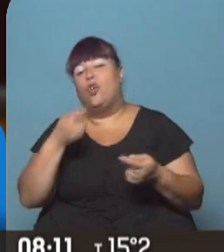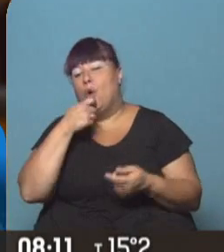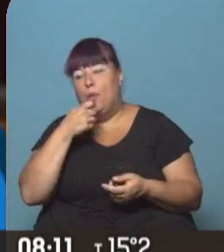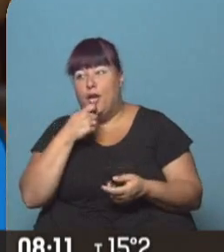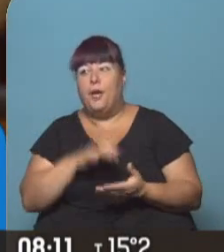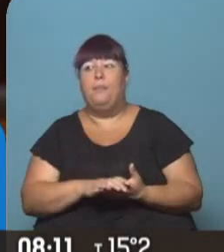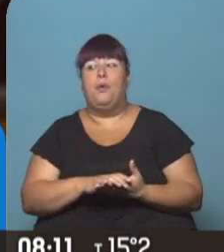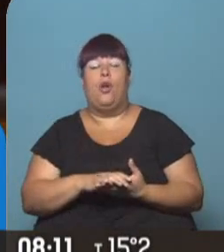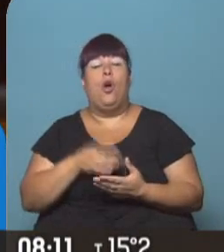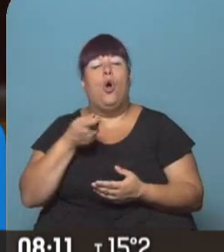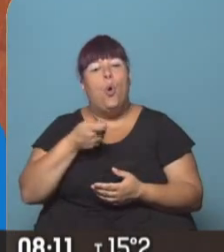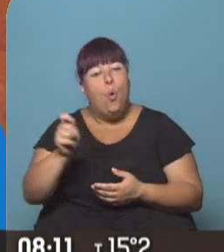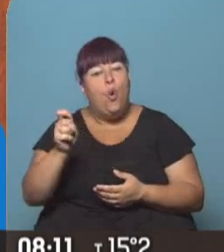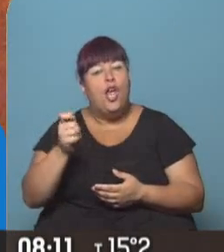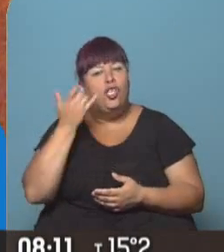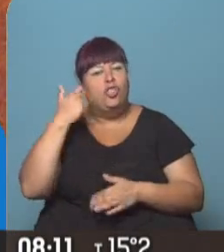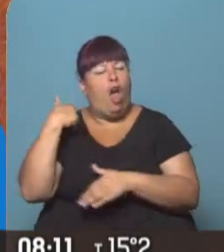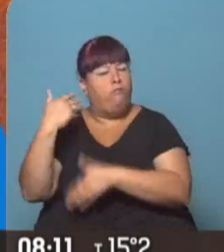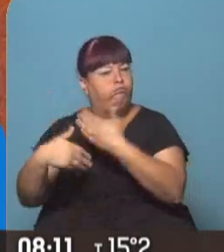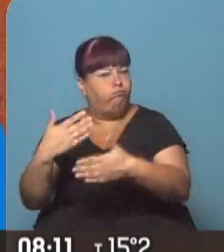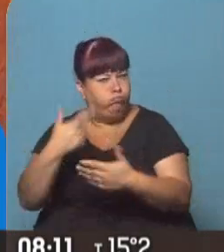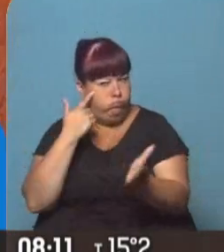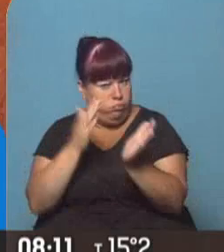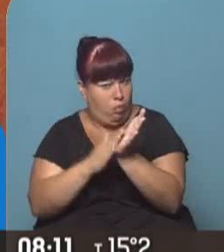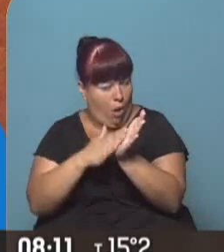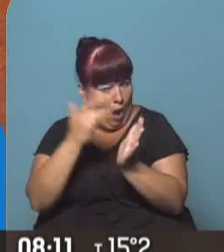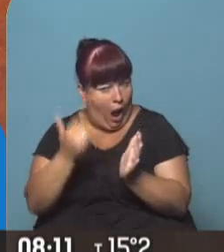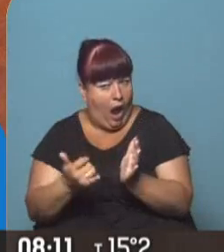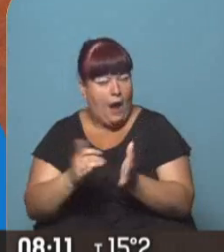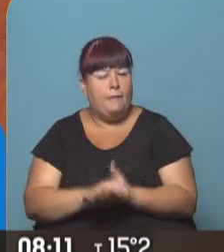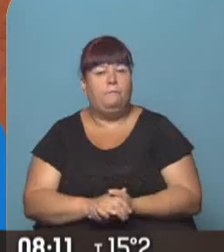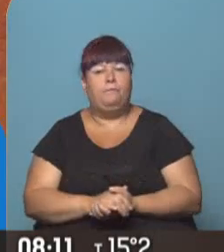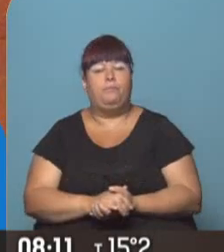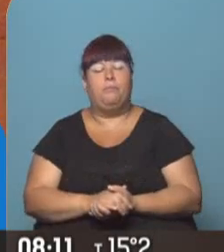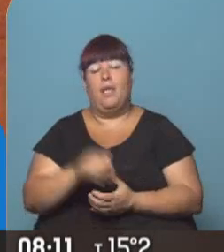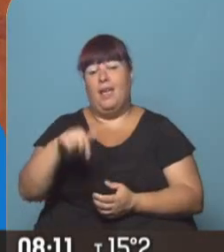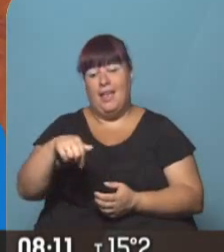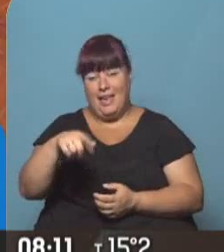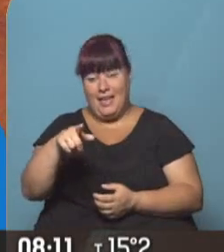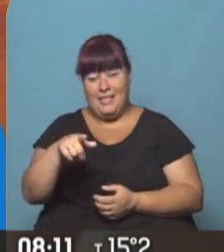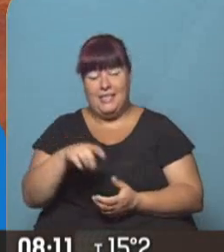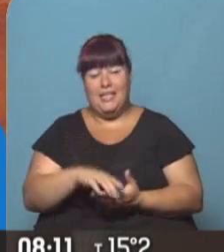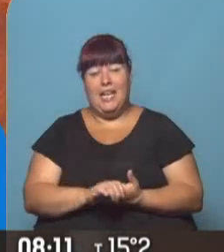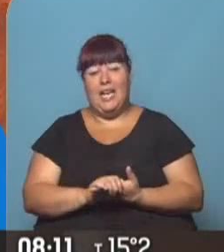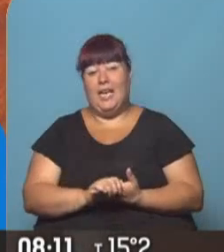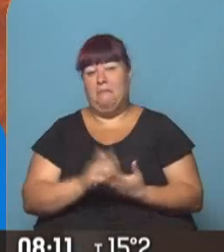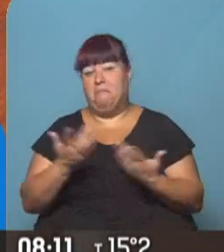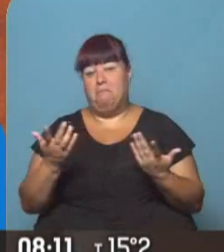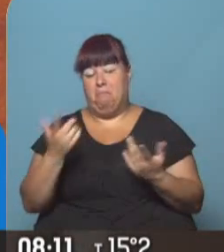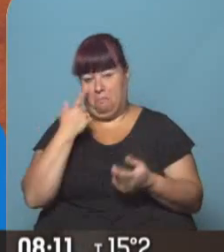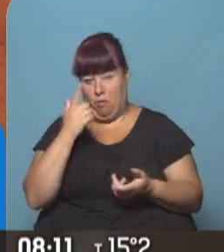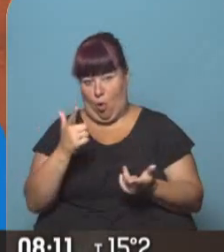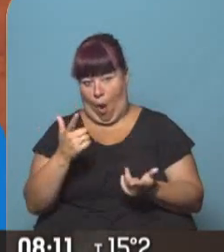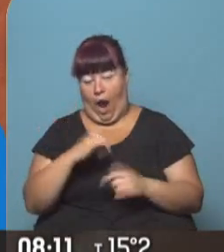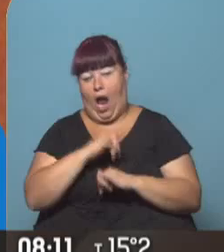que procesos que estaban mucho más avanzados, con pruebas, que en este caso no se ven